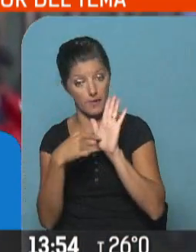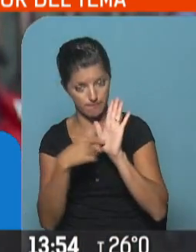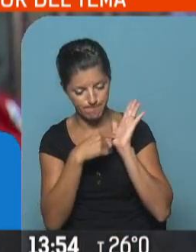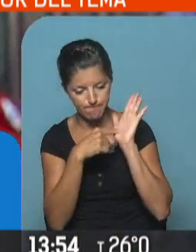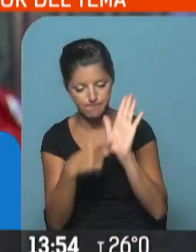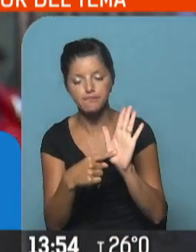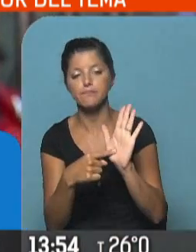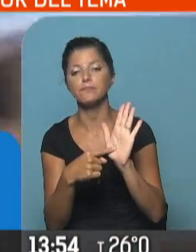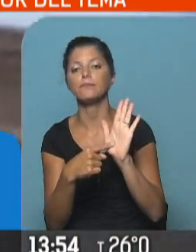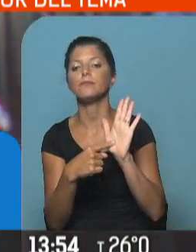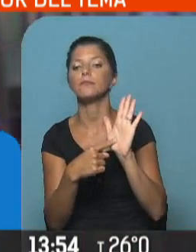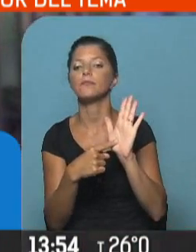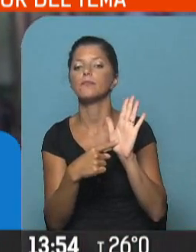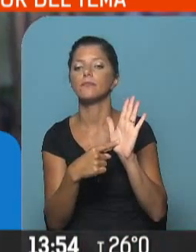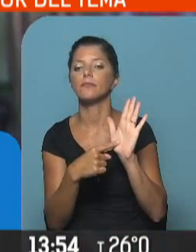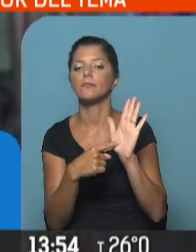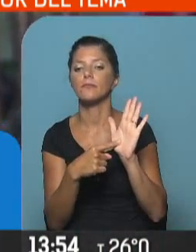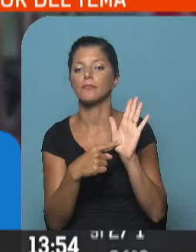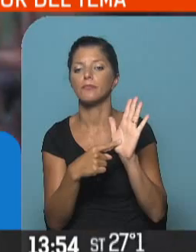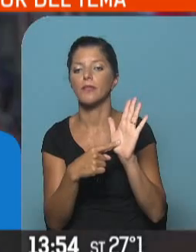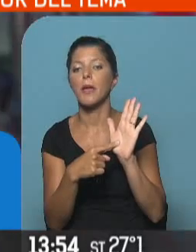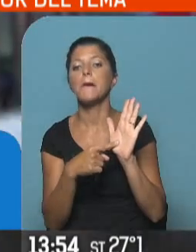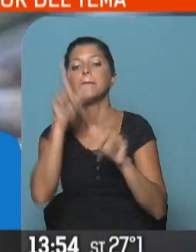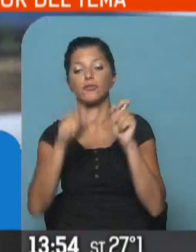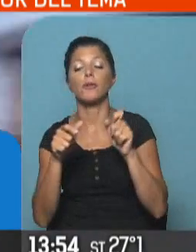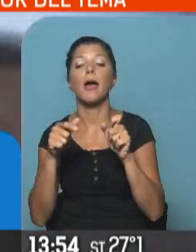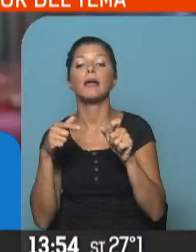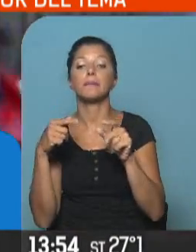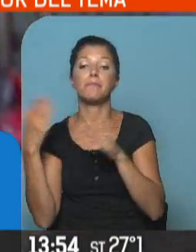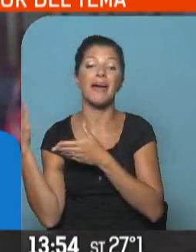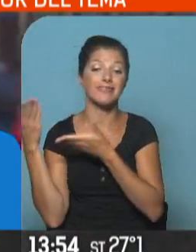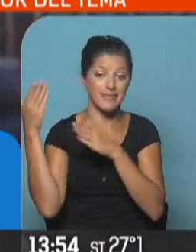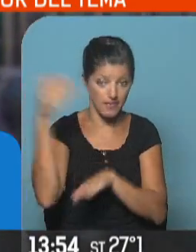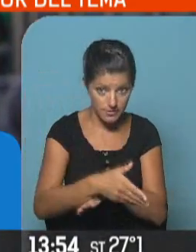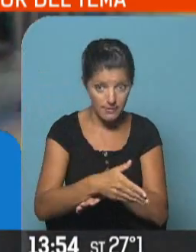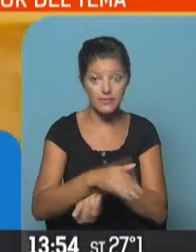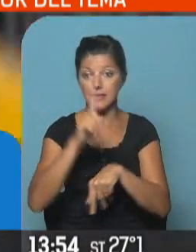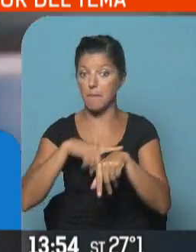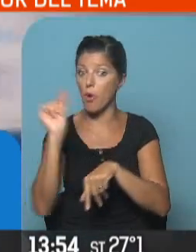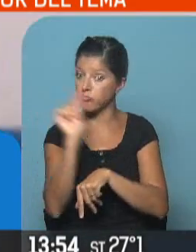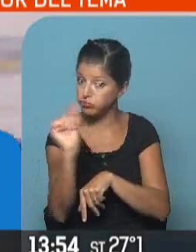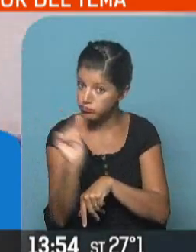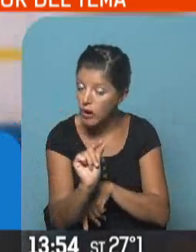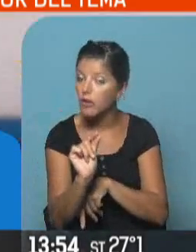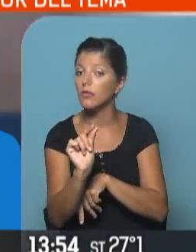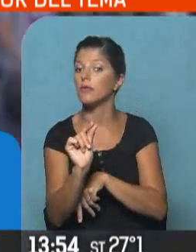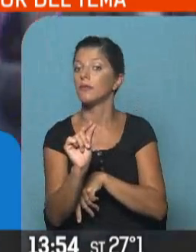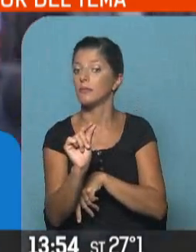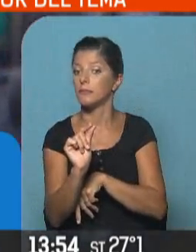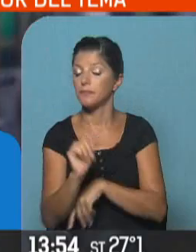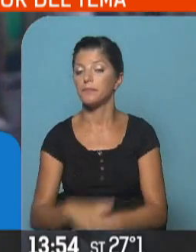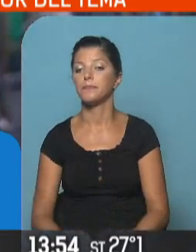que está elaborado para pacientes transitorios, pacientes de paso, pacientes con residencia precaria,